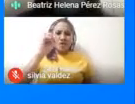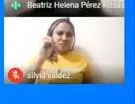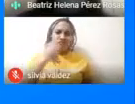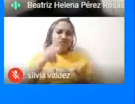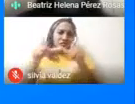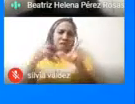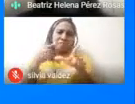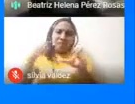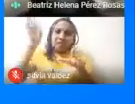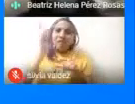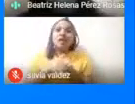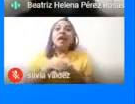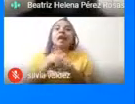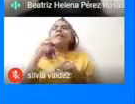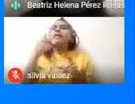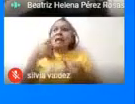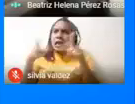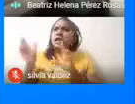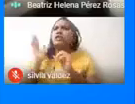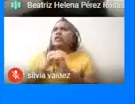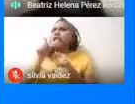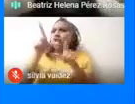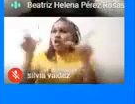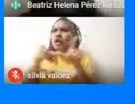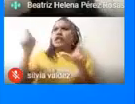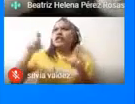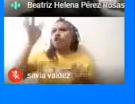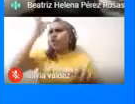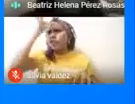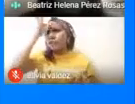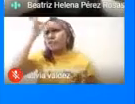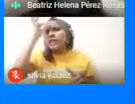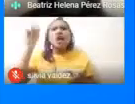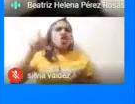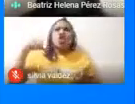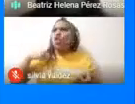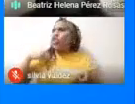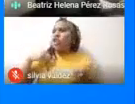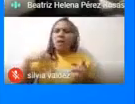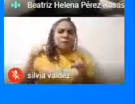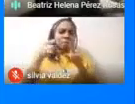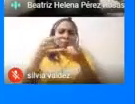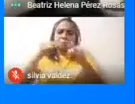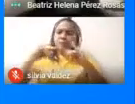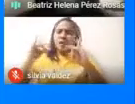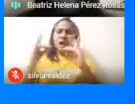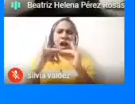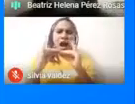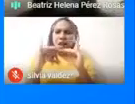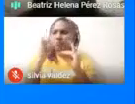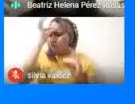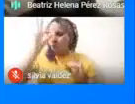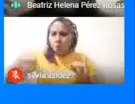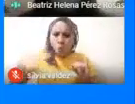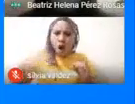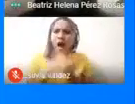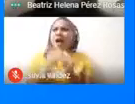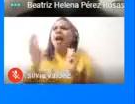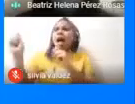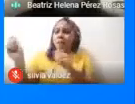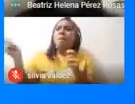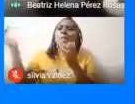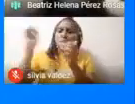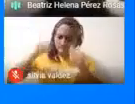y decimos, listo, pero es que este territorio necesita hospital, no tiene ni una camilla de hospital ni demás para que podamos traer